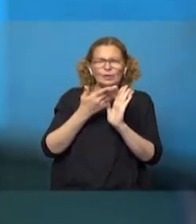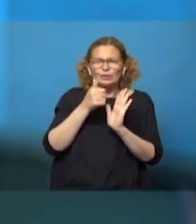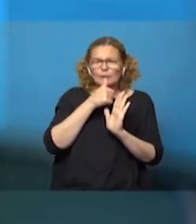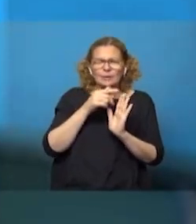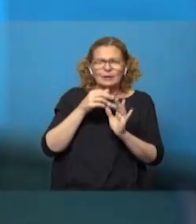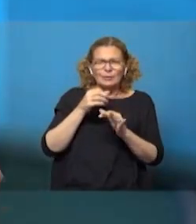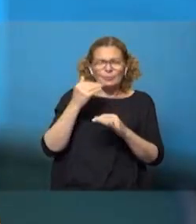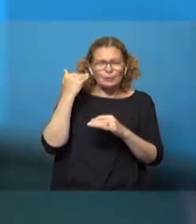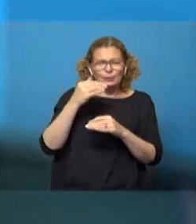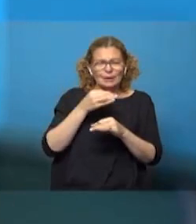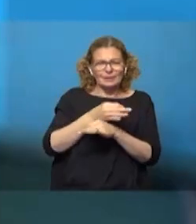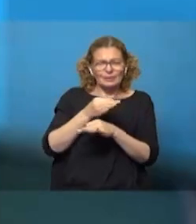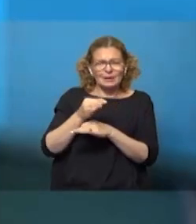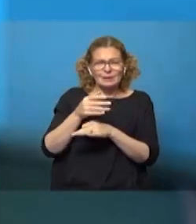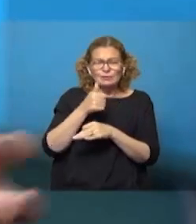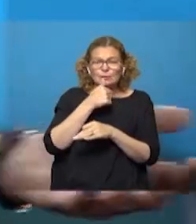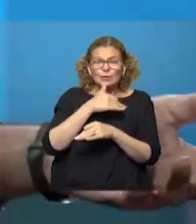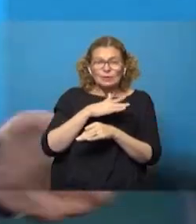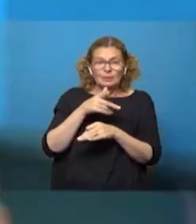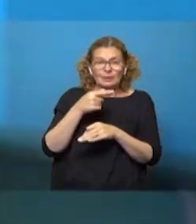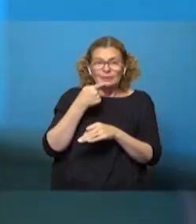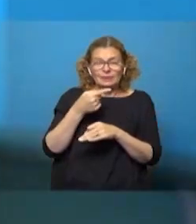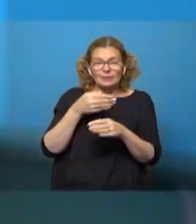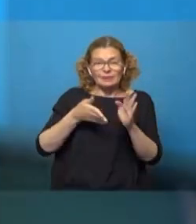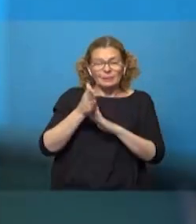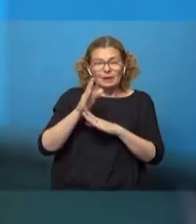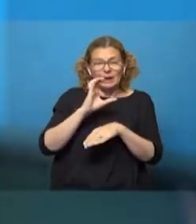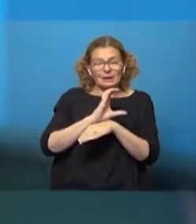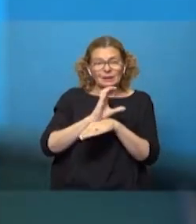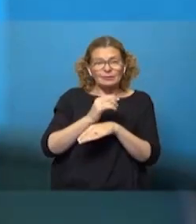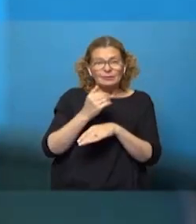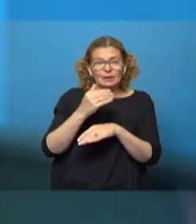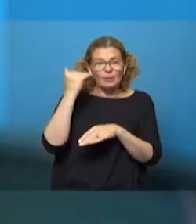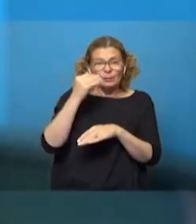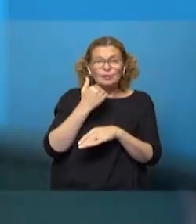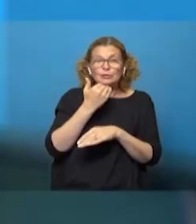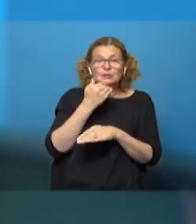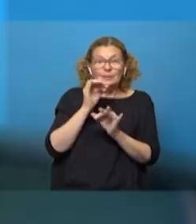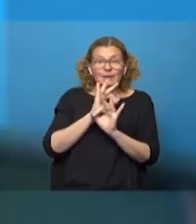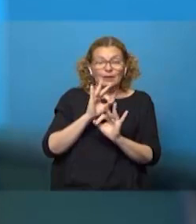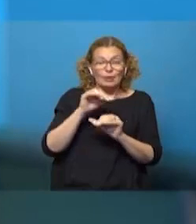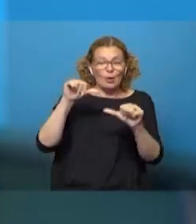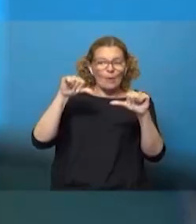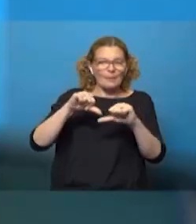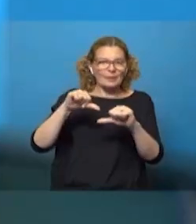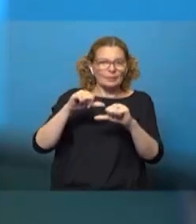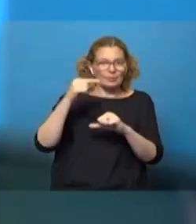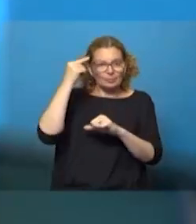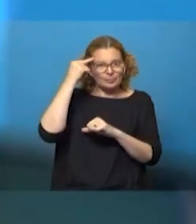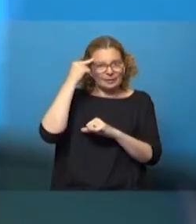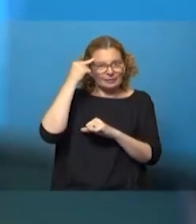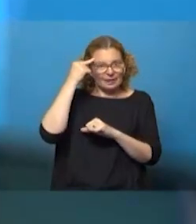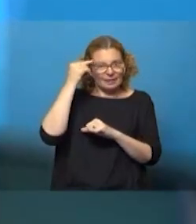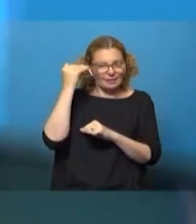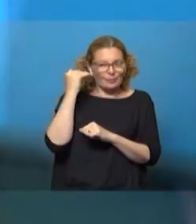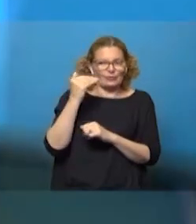enseñe historia delante de alumnos que le van a preguntar de historia y van a salir de la clase diciéndome mi profe no sabe nada que es lo peor que puede ser pensar un alumno en